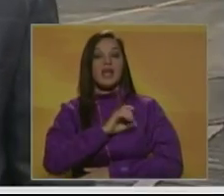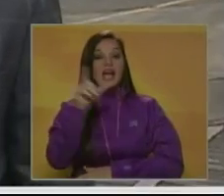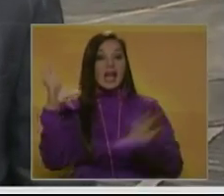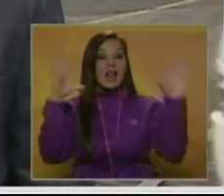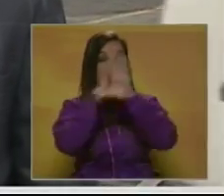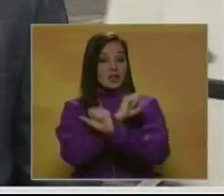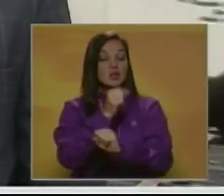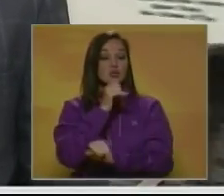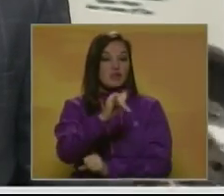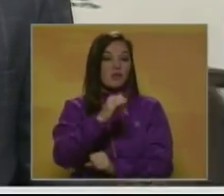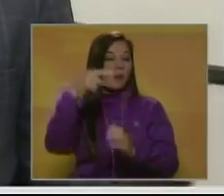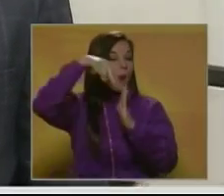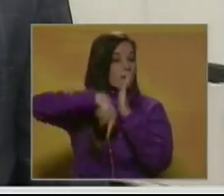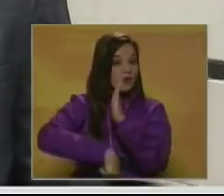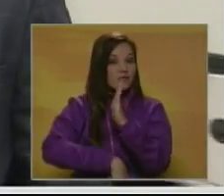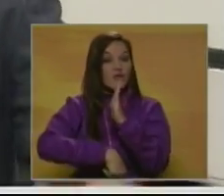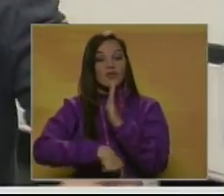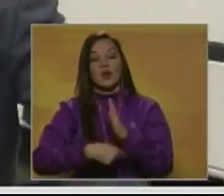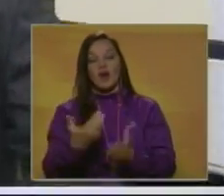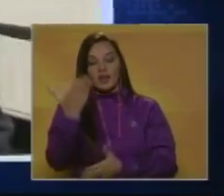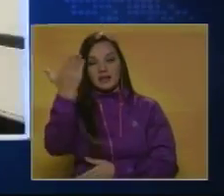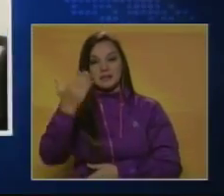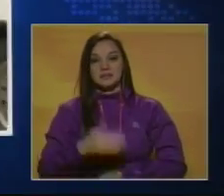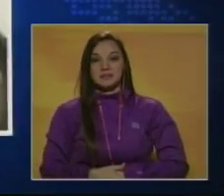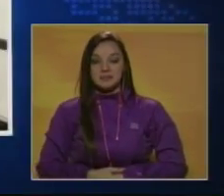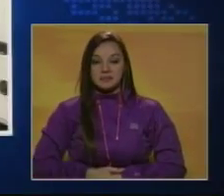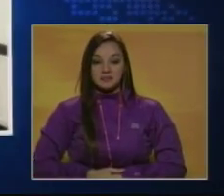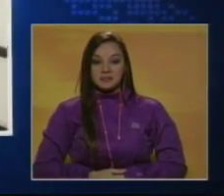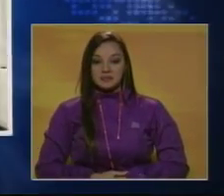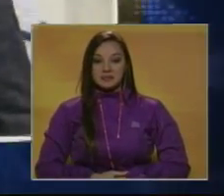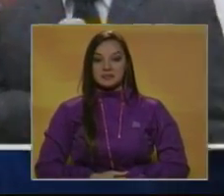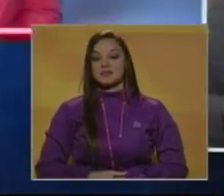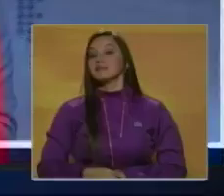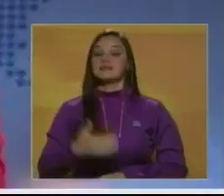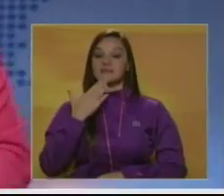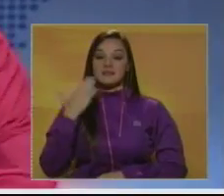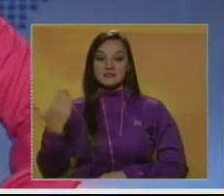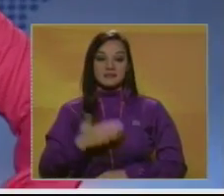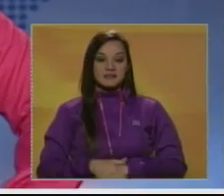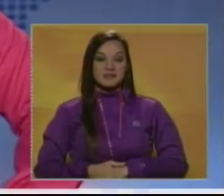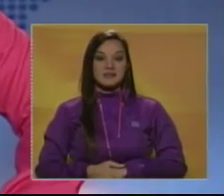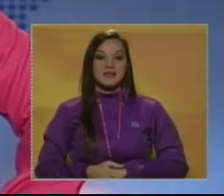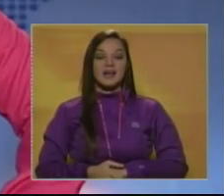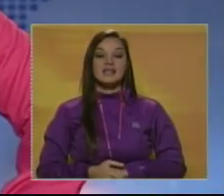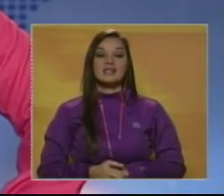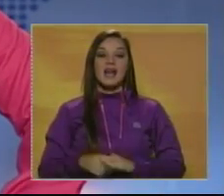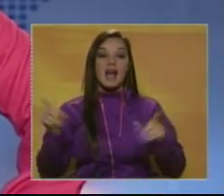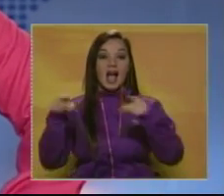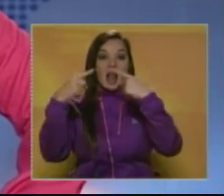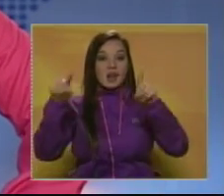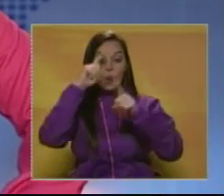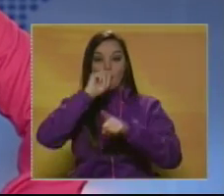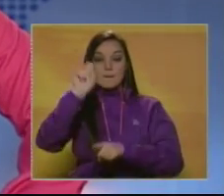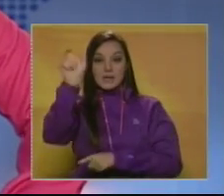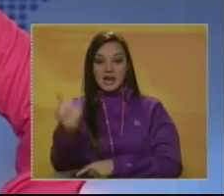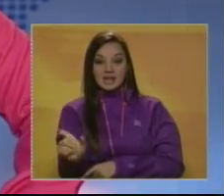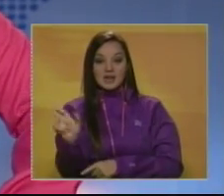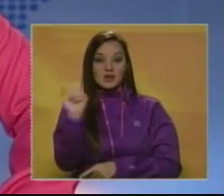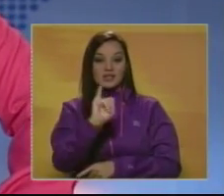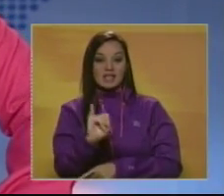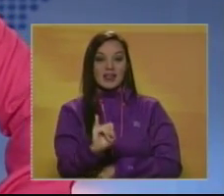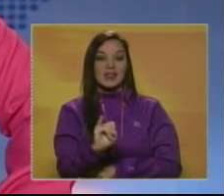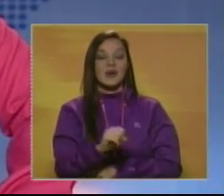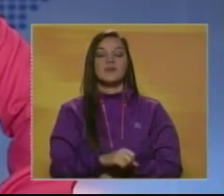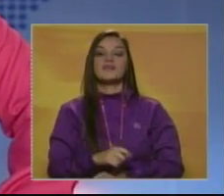ampliar naturalmente esta noche en nuestra emisión estelar. Adelante. Claro que sí, muchísimas gracias al cumpleañero Santiago Gutiérrez. Continuamos con más.